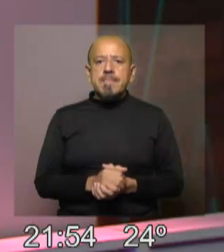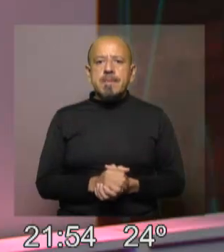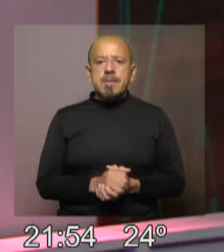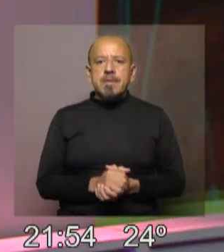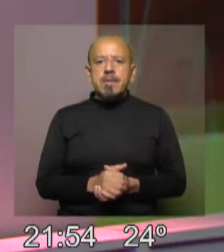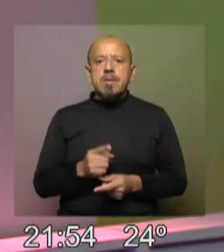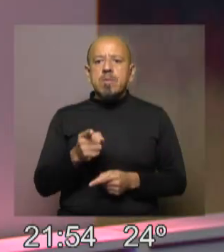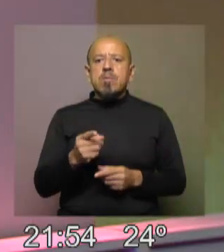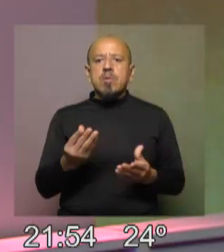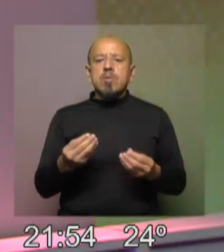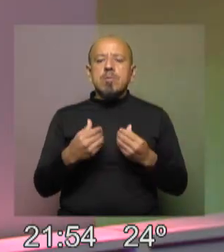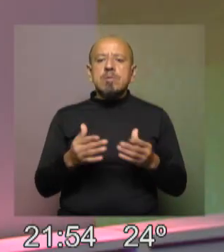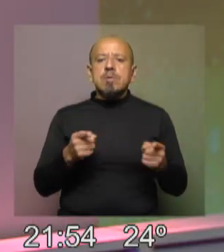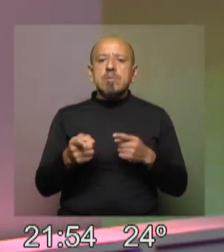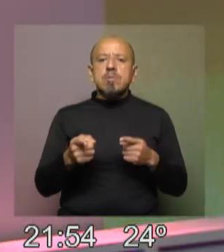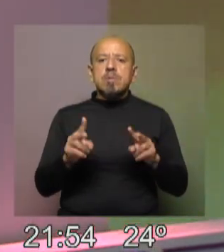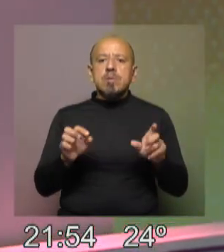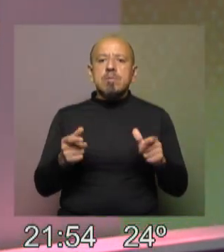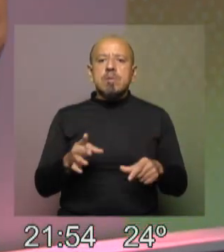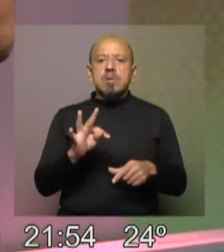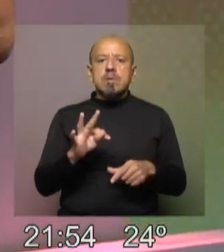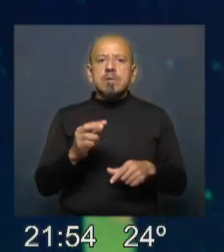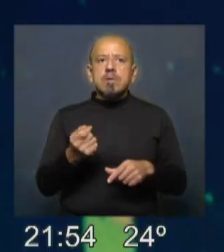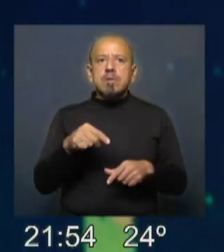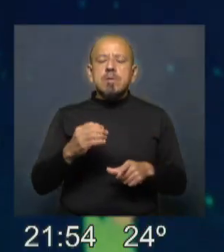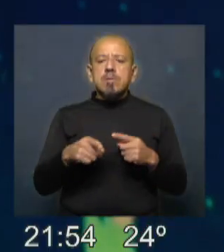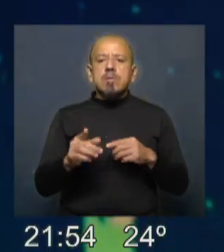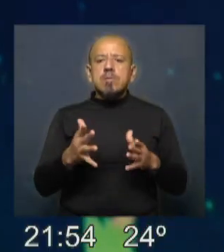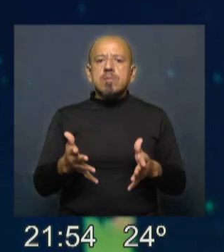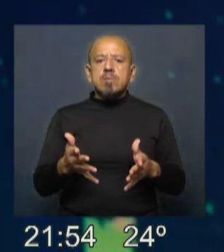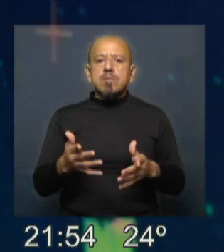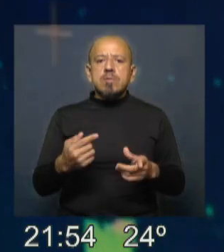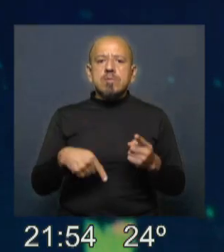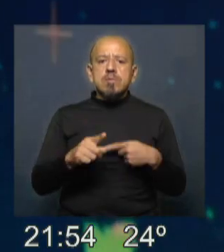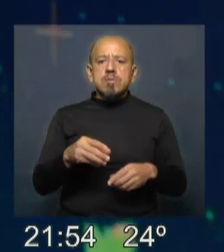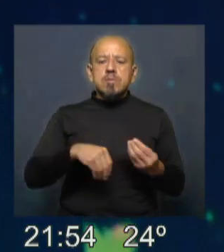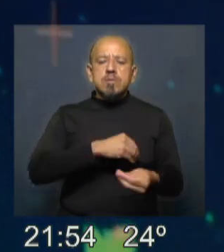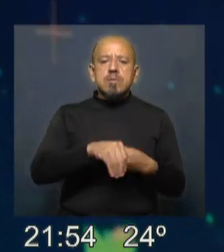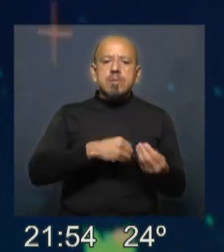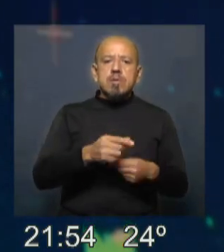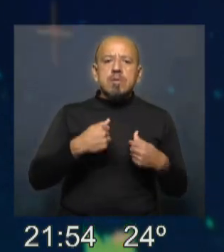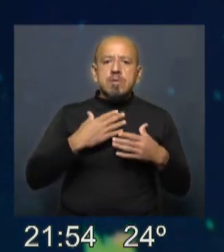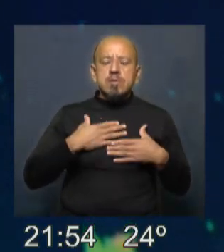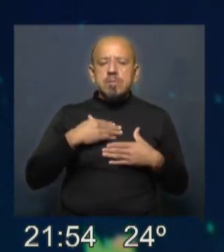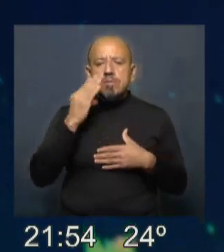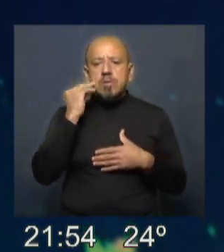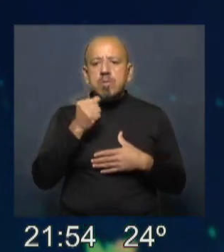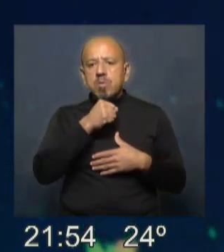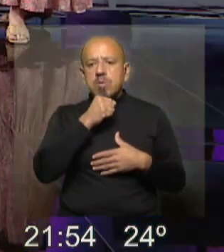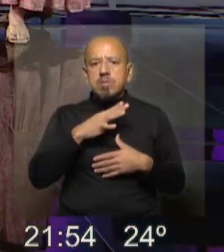cuándo empezaste a sentir el tango? Bueno, ¿fue de siempre, desde sí, chico? Viene de familia la cosa. Sí, mis abuelos eran muy